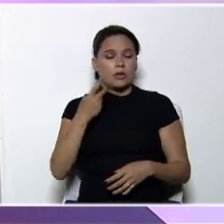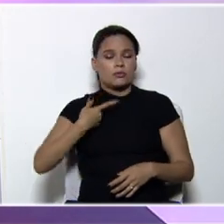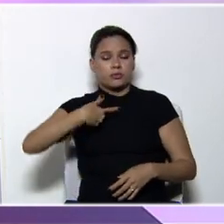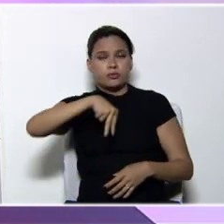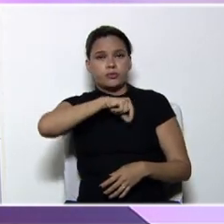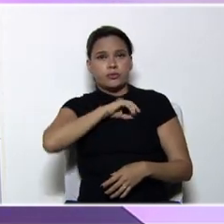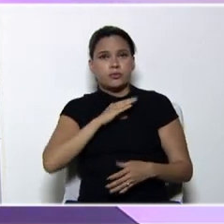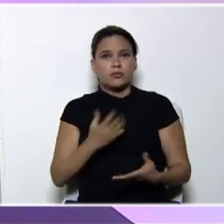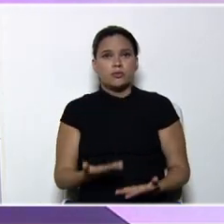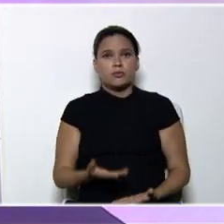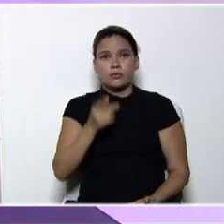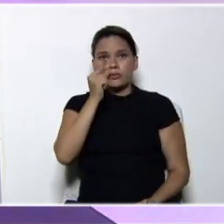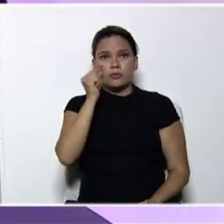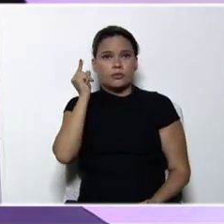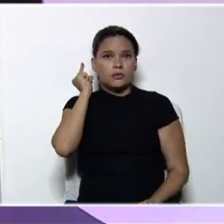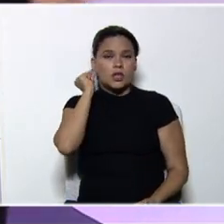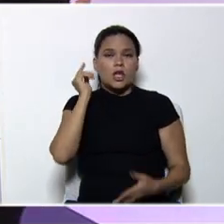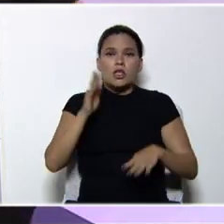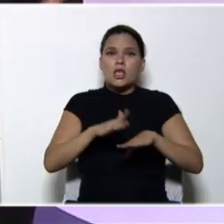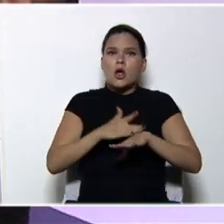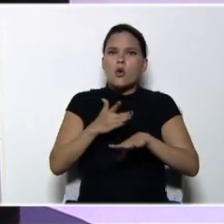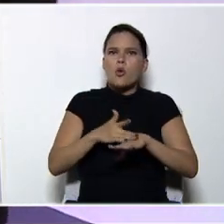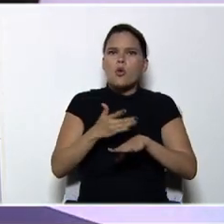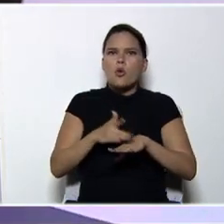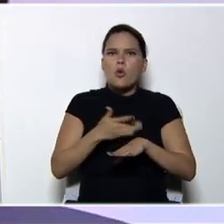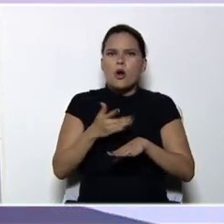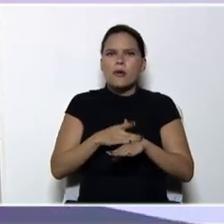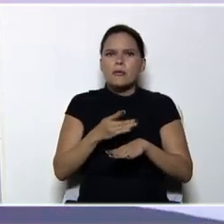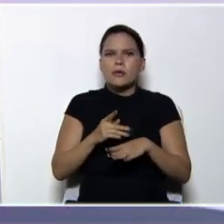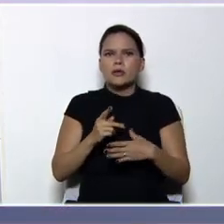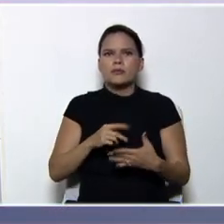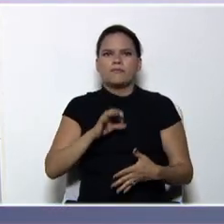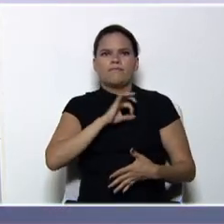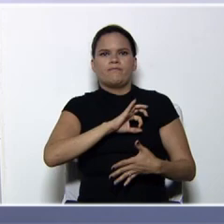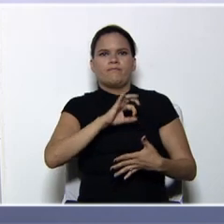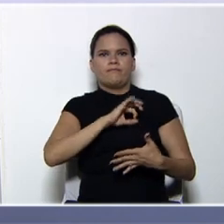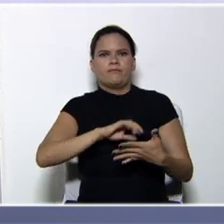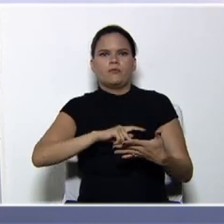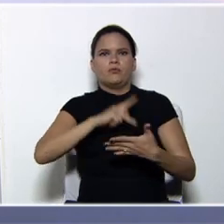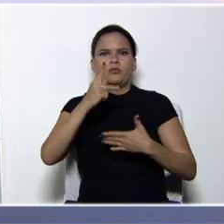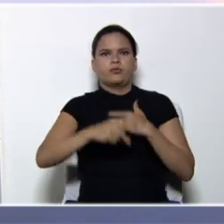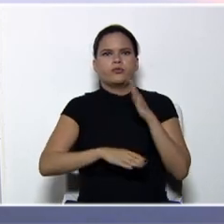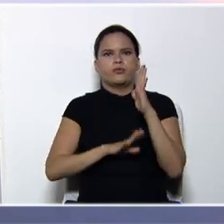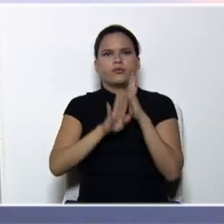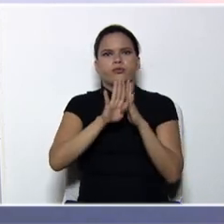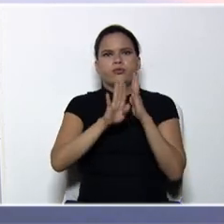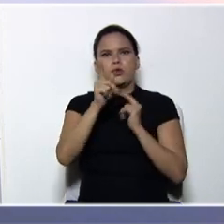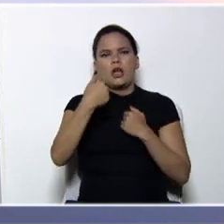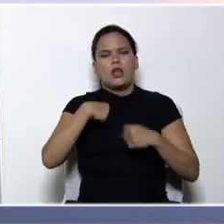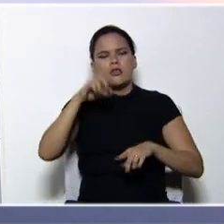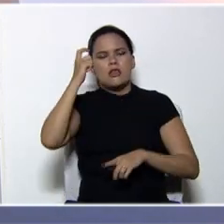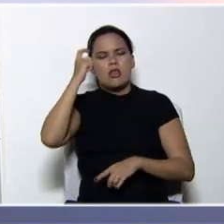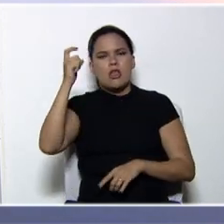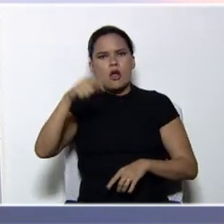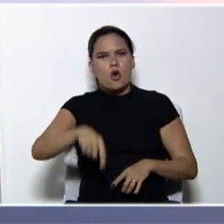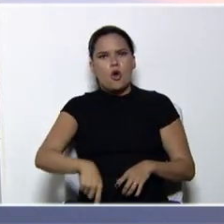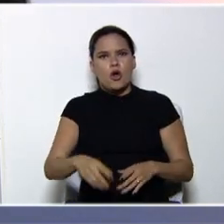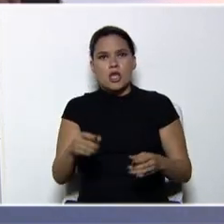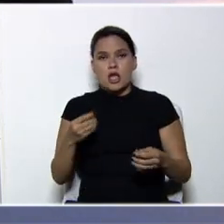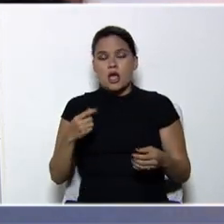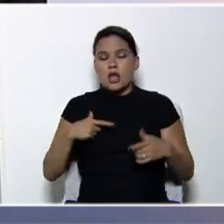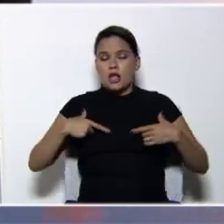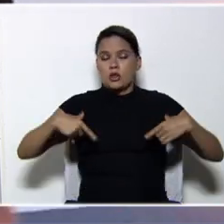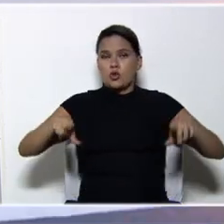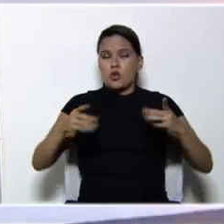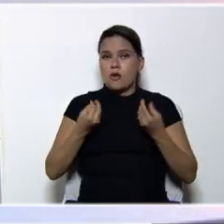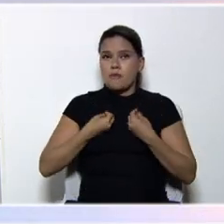nosotros y nosotras, en este jueves de pedagogía productiva. Por eso, el día de hoy en el estudio 1 de Vive TV